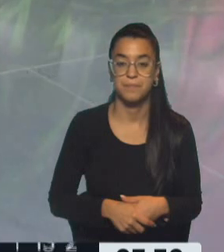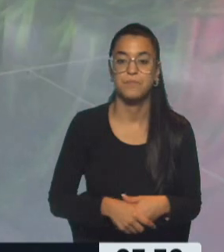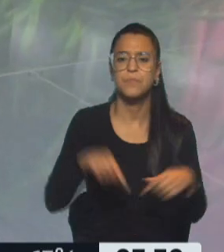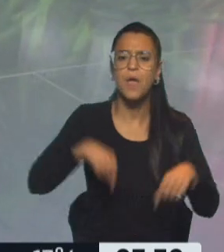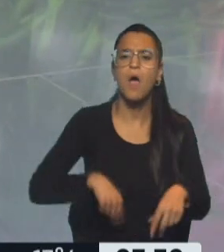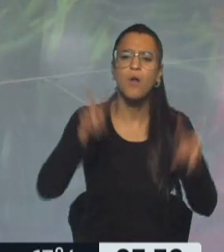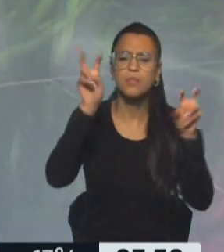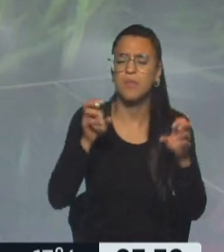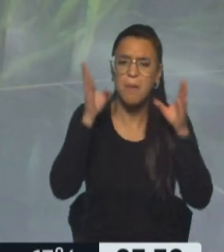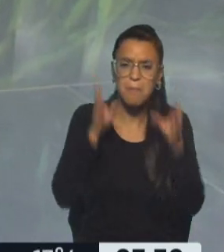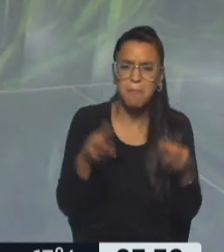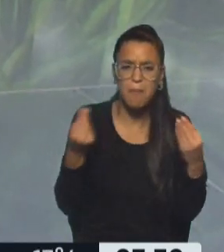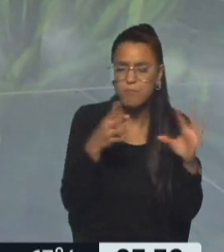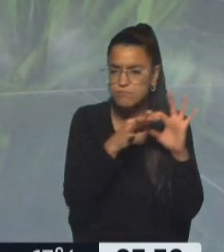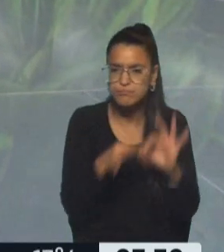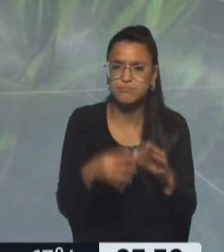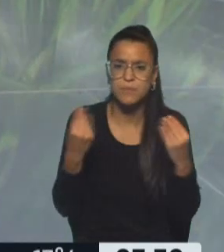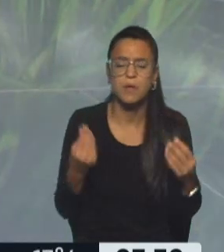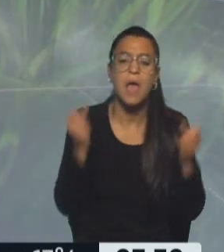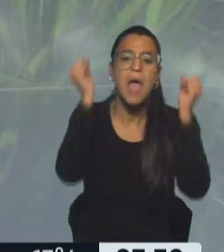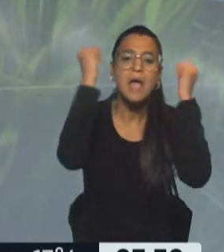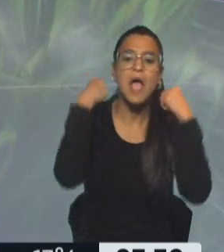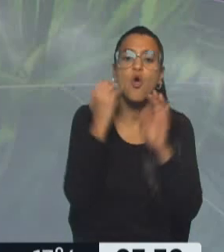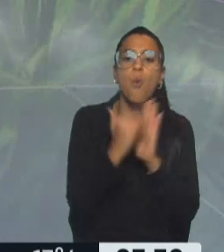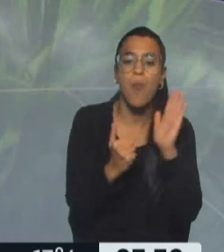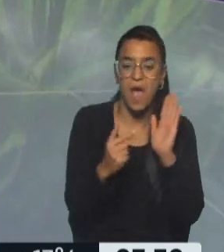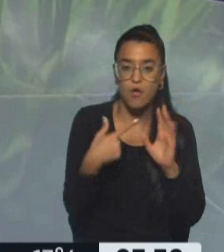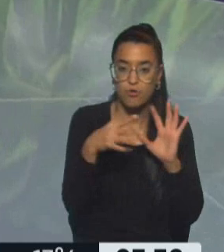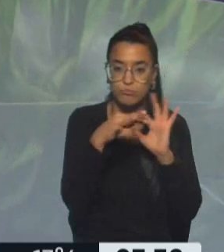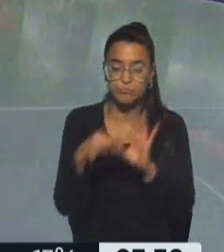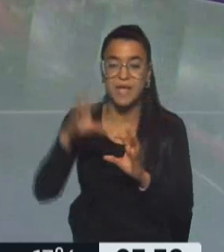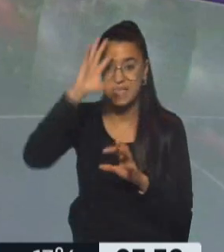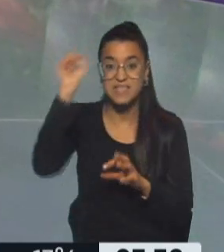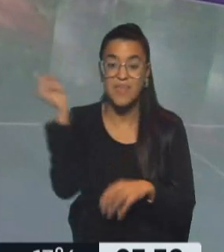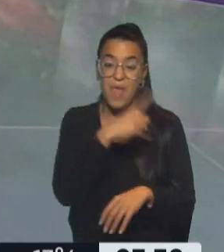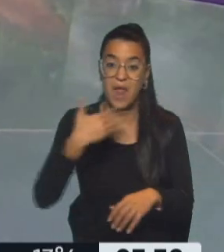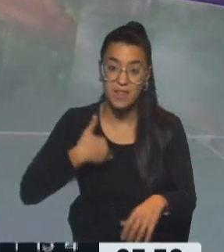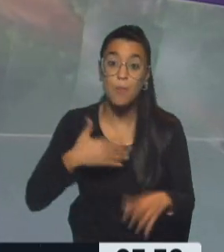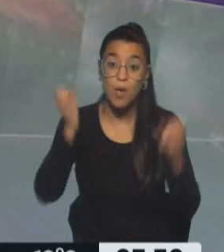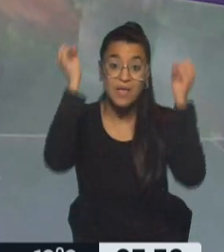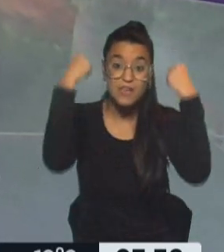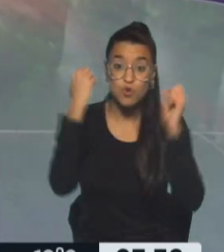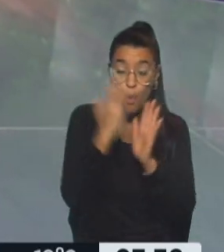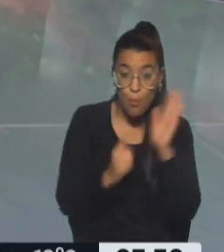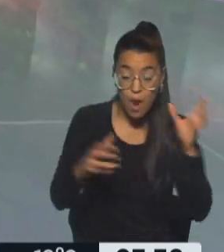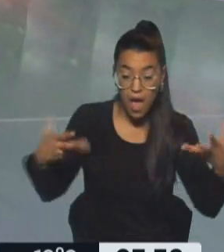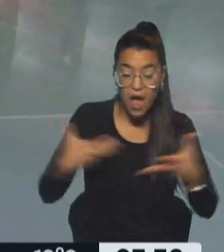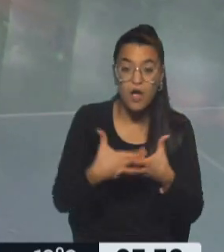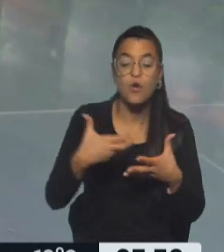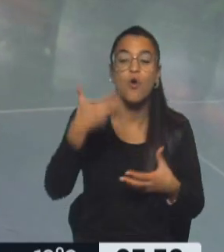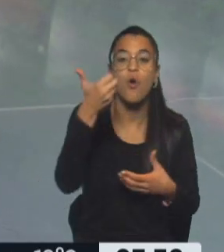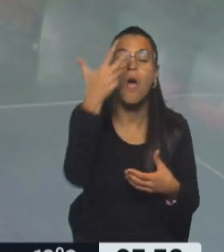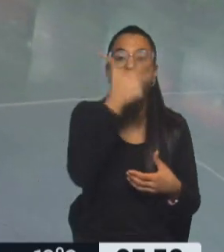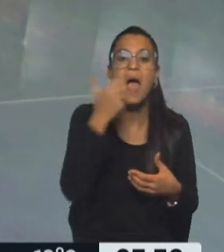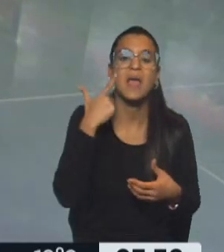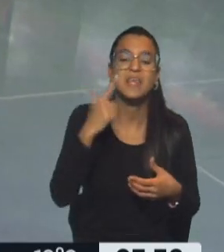Y nos ocupamos ahora de otro tema que está relacionado con los cascos blancos, que dependen de la Cancillería Argentina, porque los cascos blancos están en Haití, están